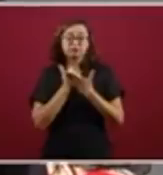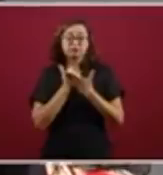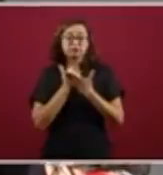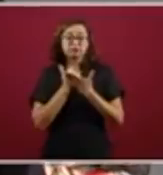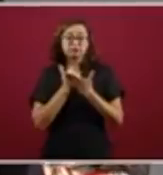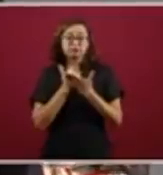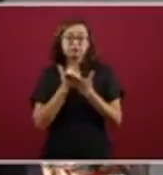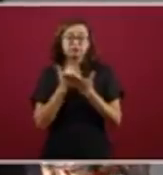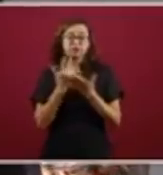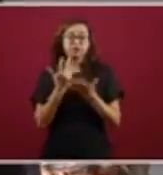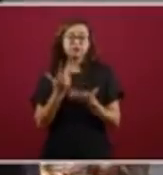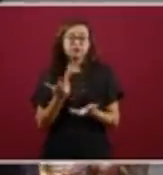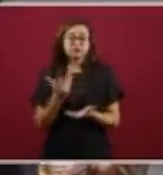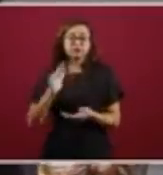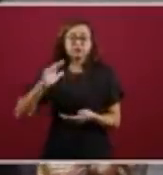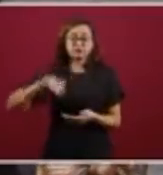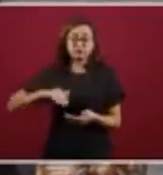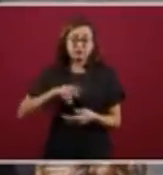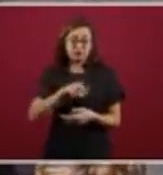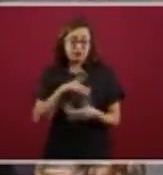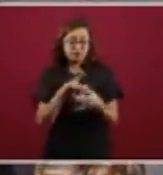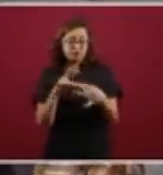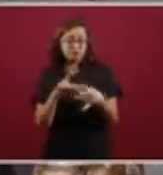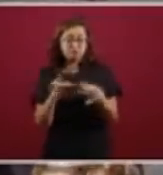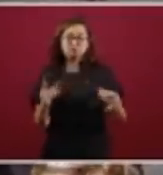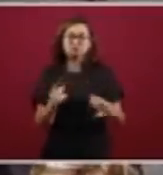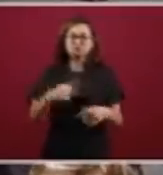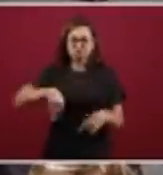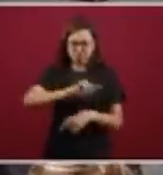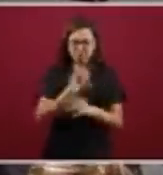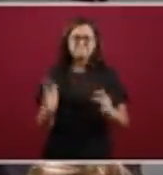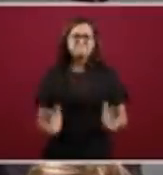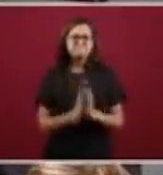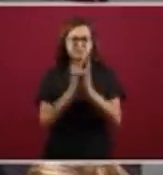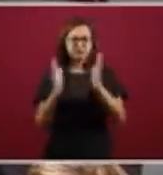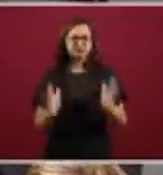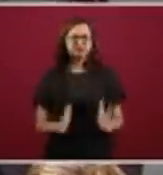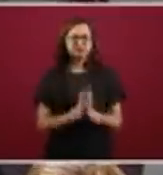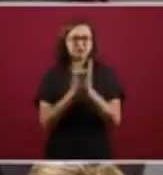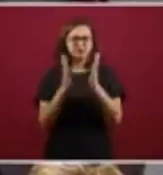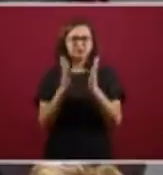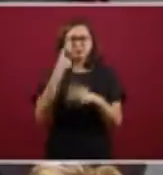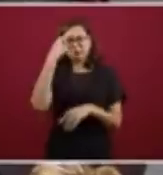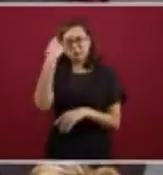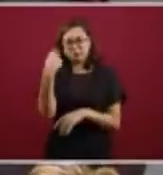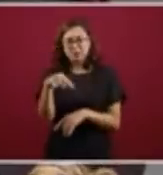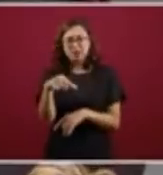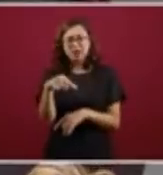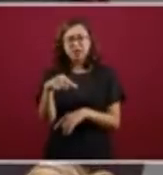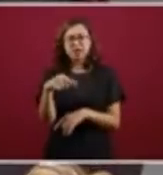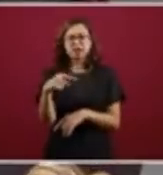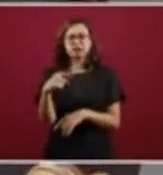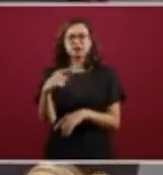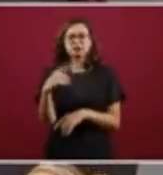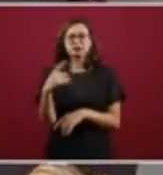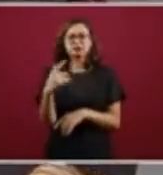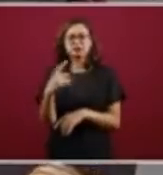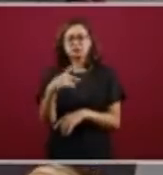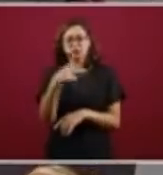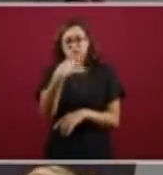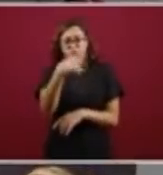por lo que hablas de la participación, a transmitir